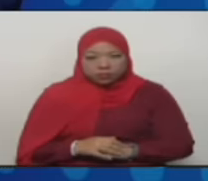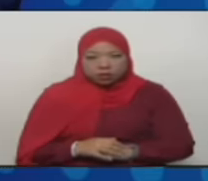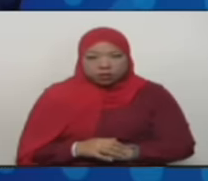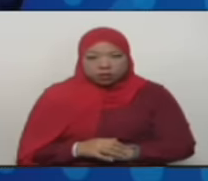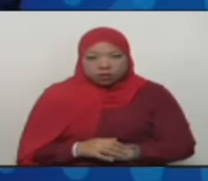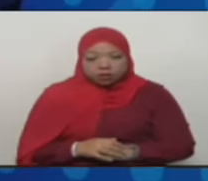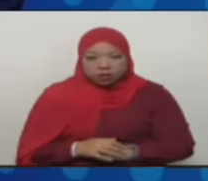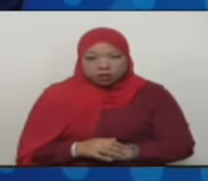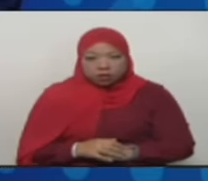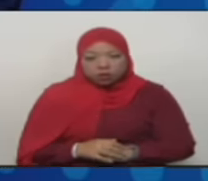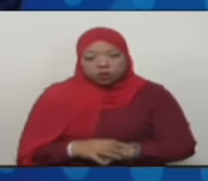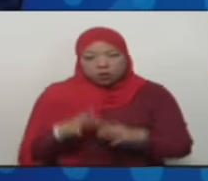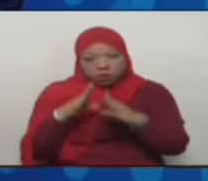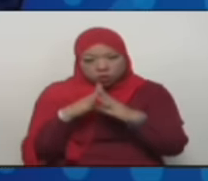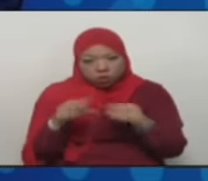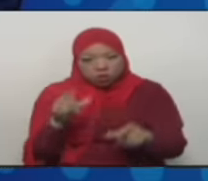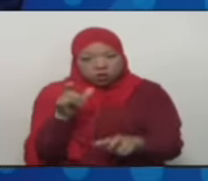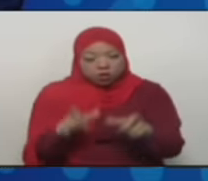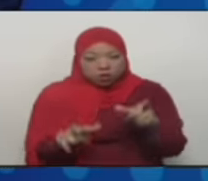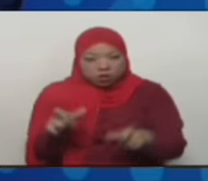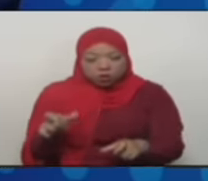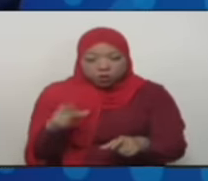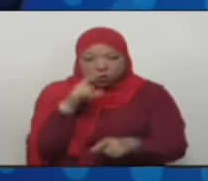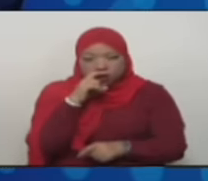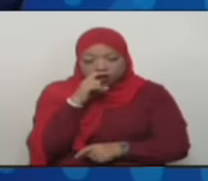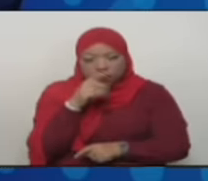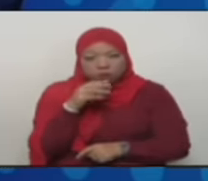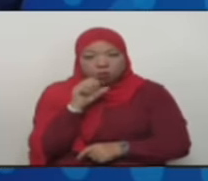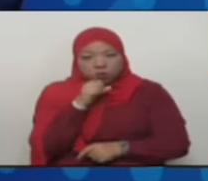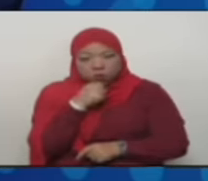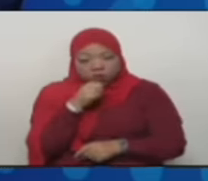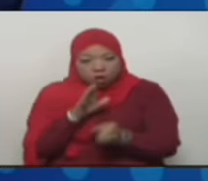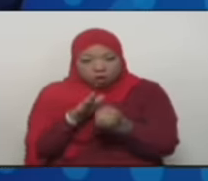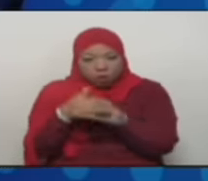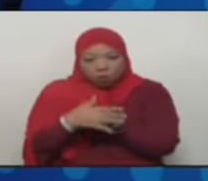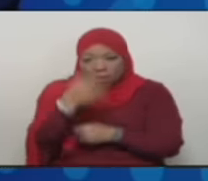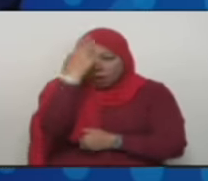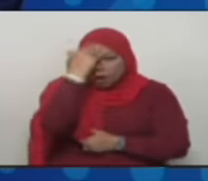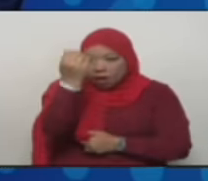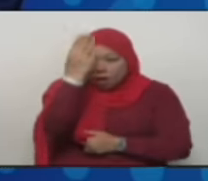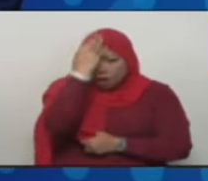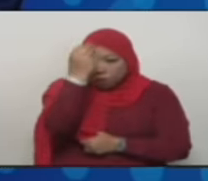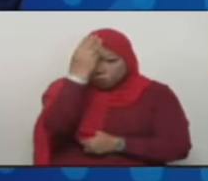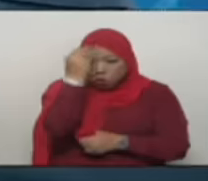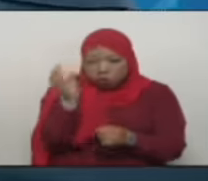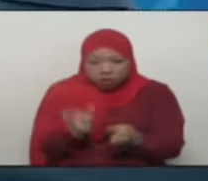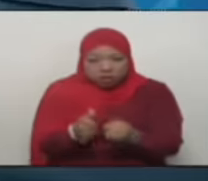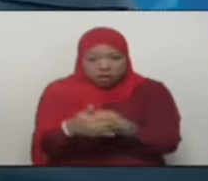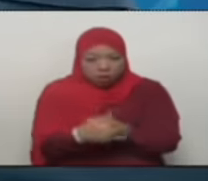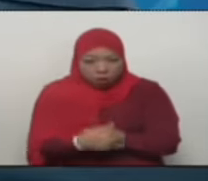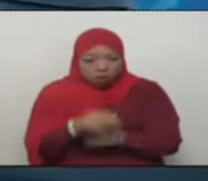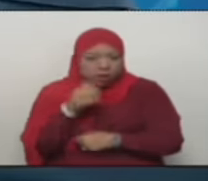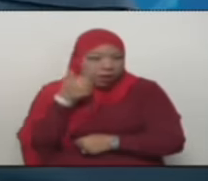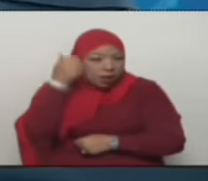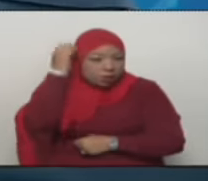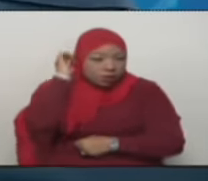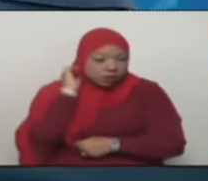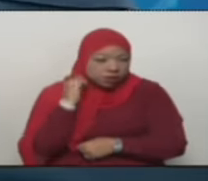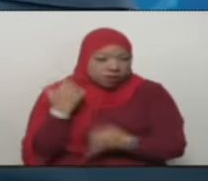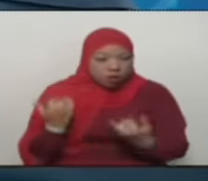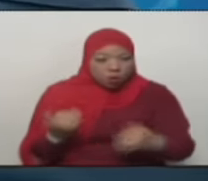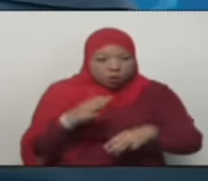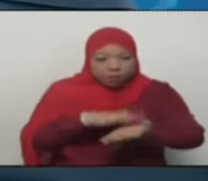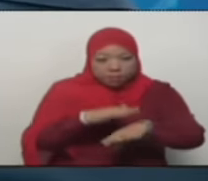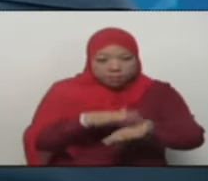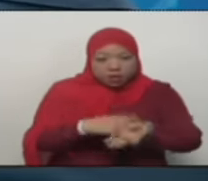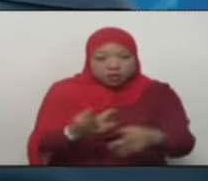enconchado, todos ellos. Entre la Machado y el viejito enconchado están pidiendo sanciones, etcétera, etcétera. Ahora,